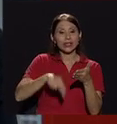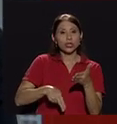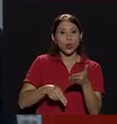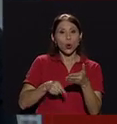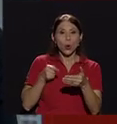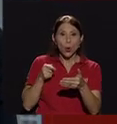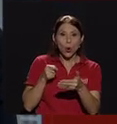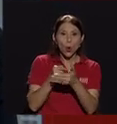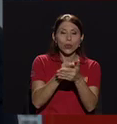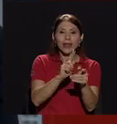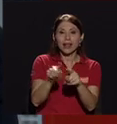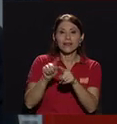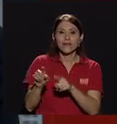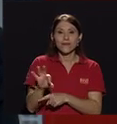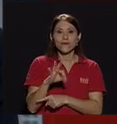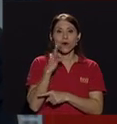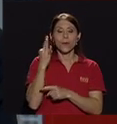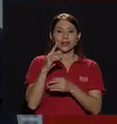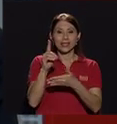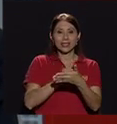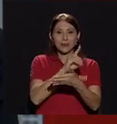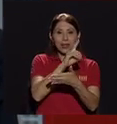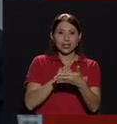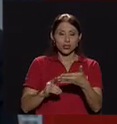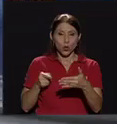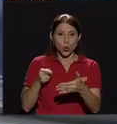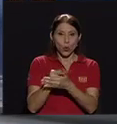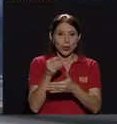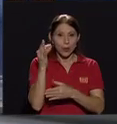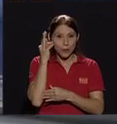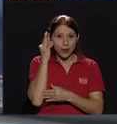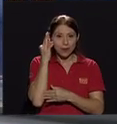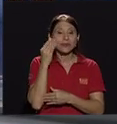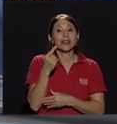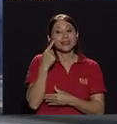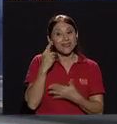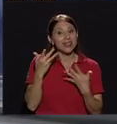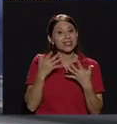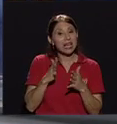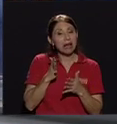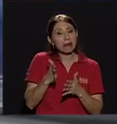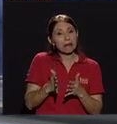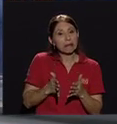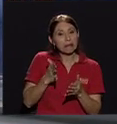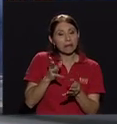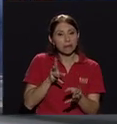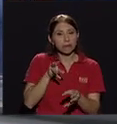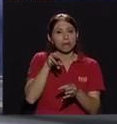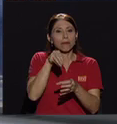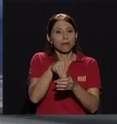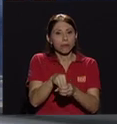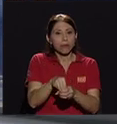mujer, que se ve esa lenta incorporación, pero sobre todo, digamos, una